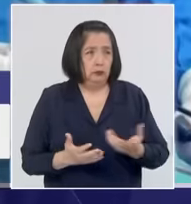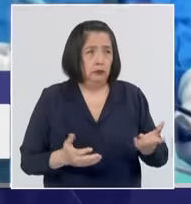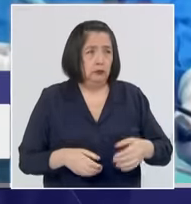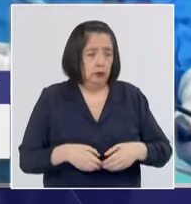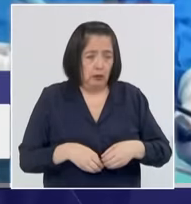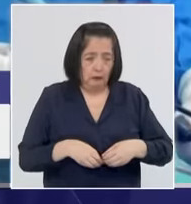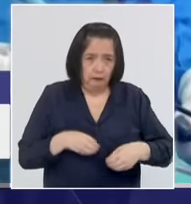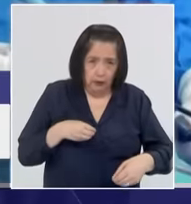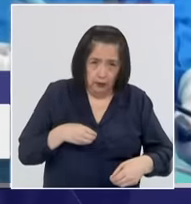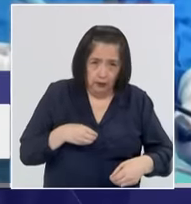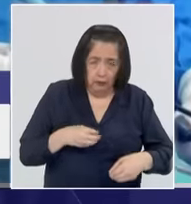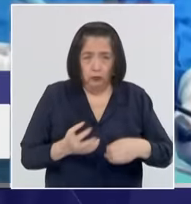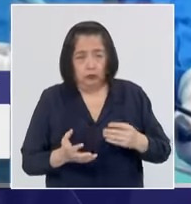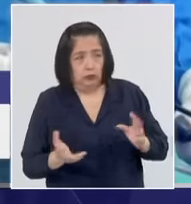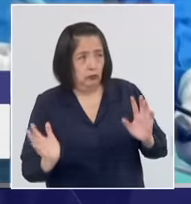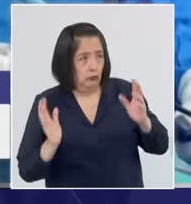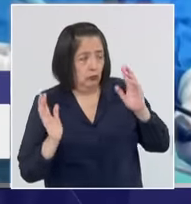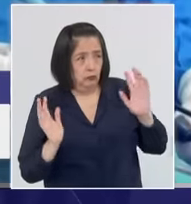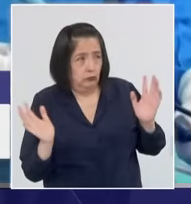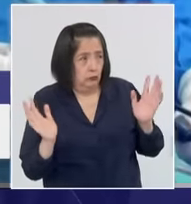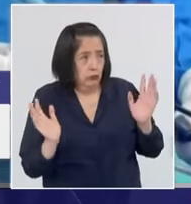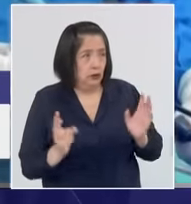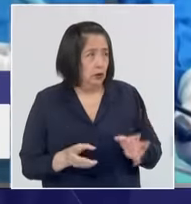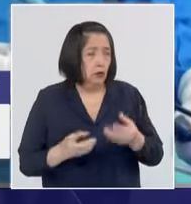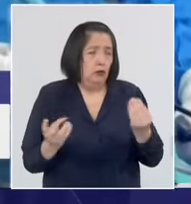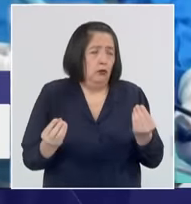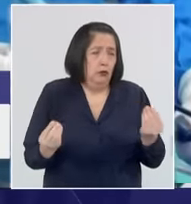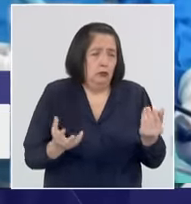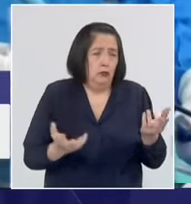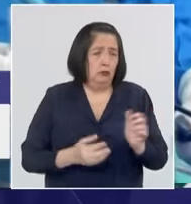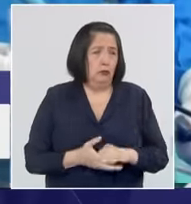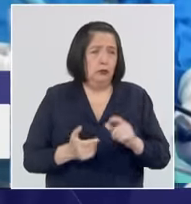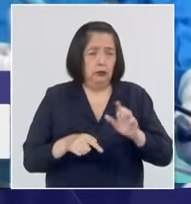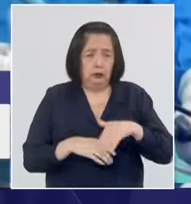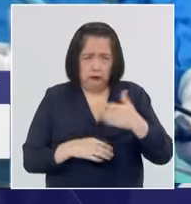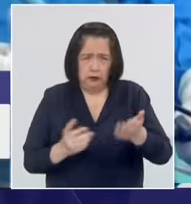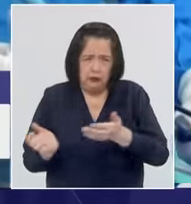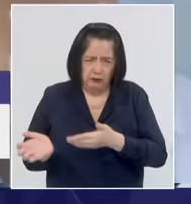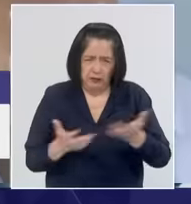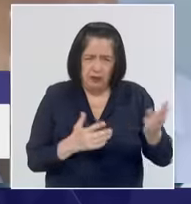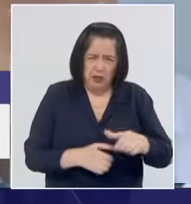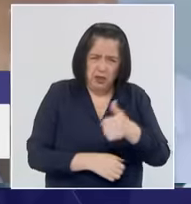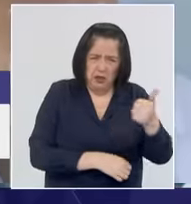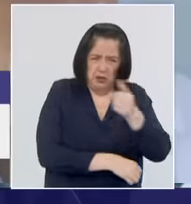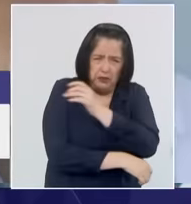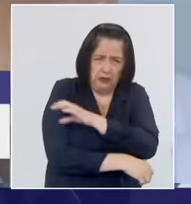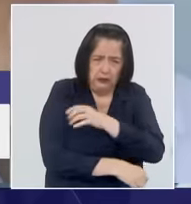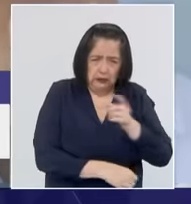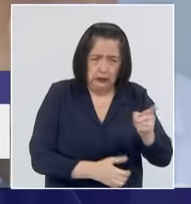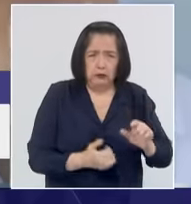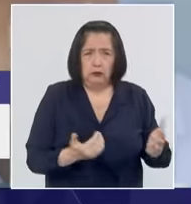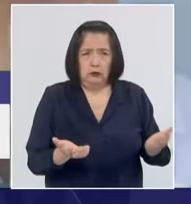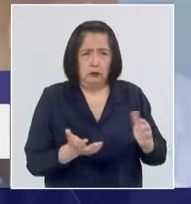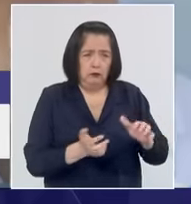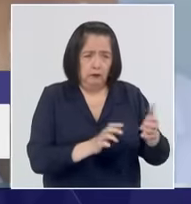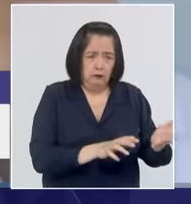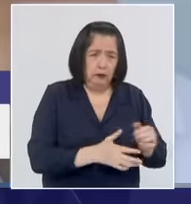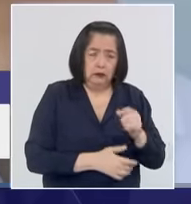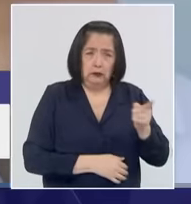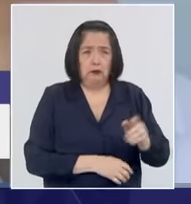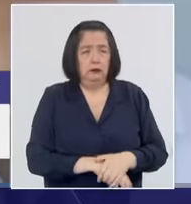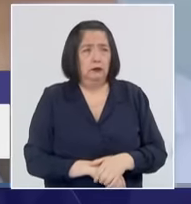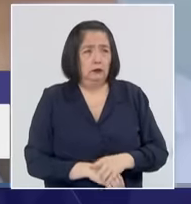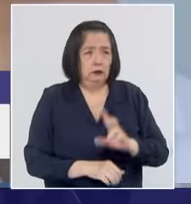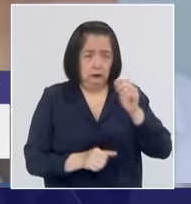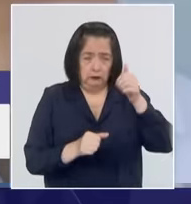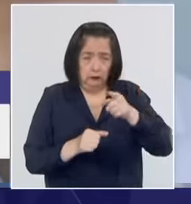abierto? ¿No lo fue? ¿Entender? Luego es trasladada a otra clínica, a esta clínica donde finalmente fallece. Y recordemos que